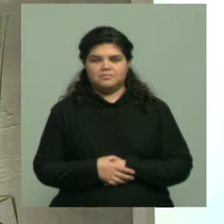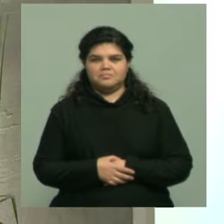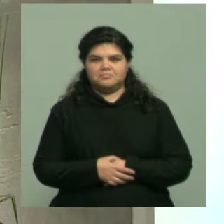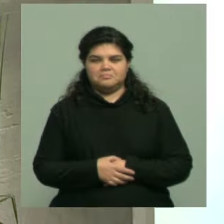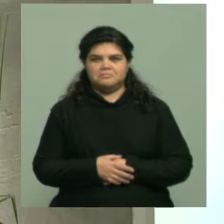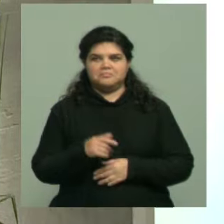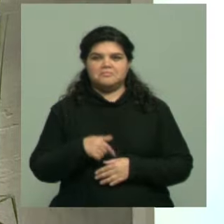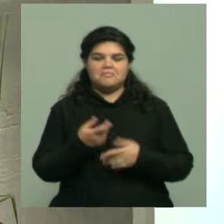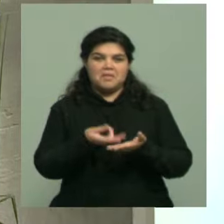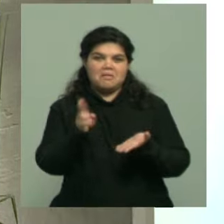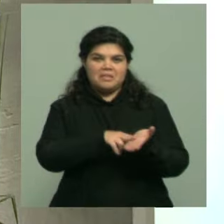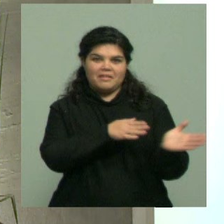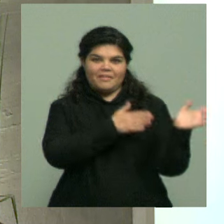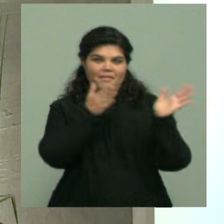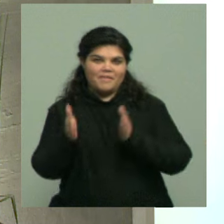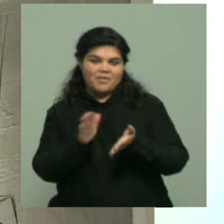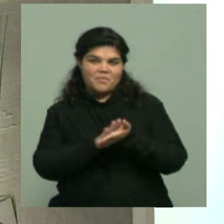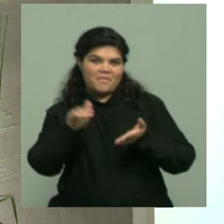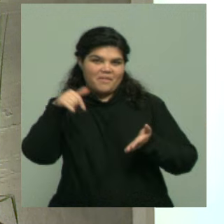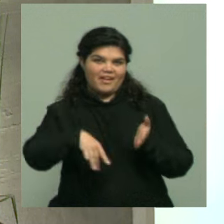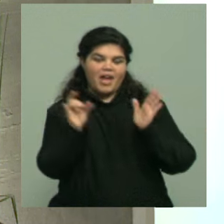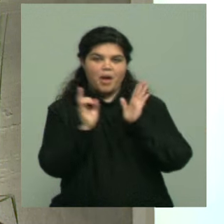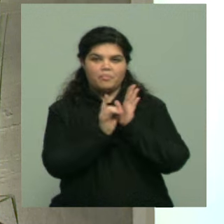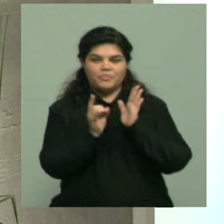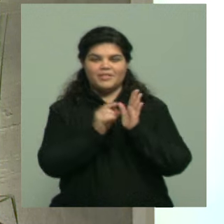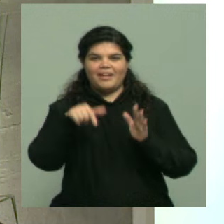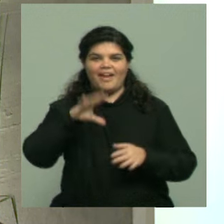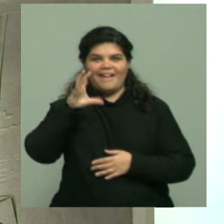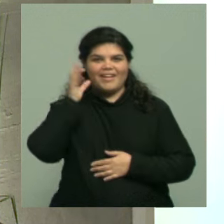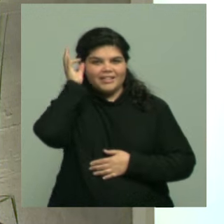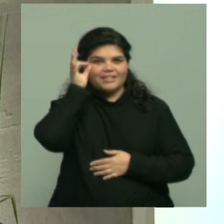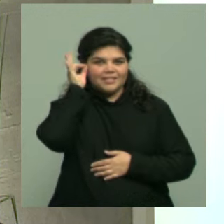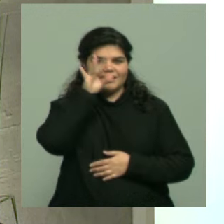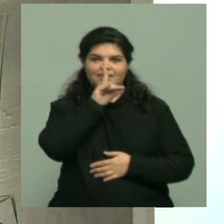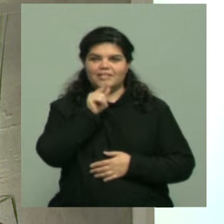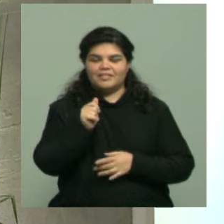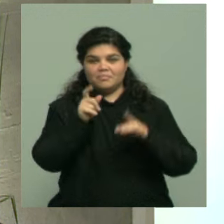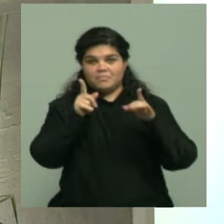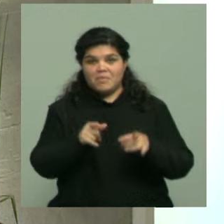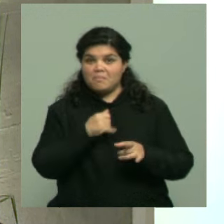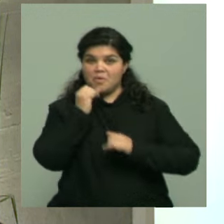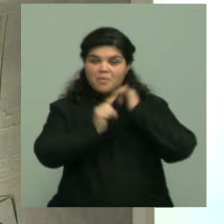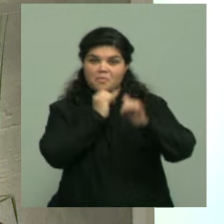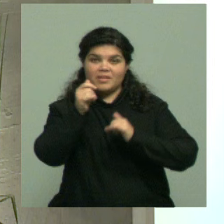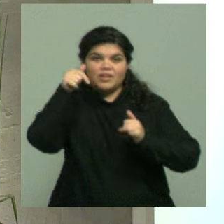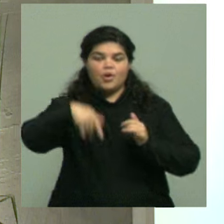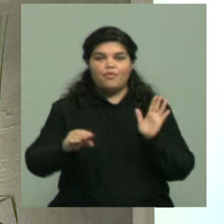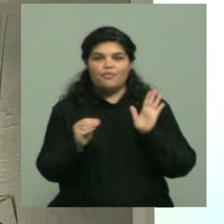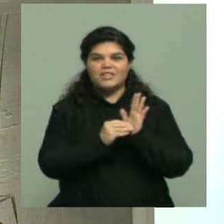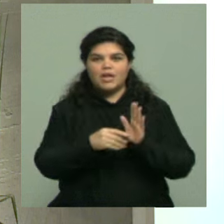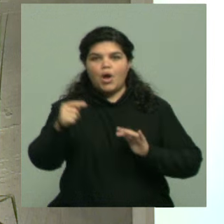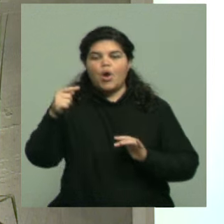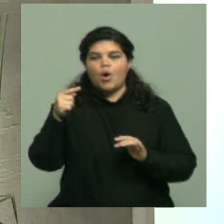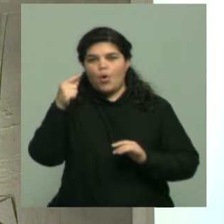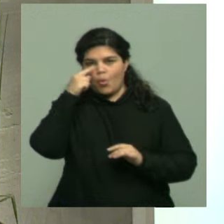Bueno, aquí estamos de vuelta en un nuevo bloque de Apúntese aquí en el 30 de la TDA. No queremos dejar de repasar que este día 10 de junio se celebra el Día